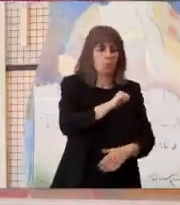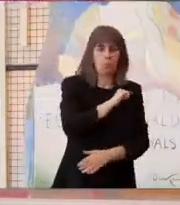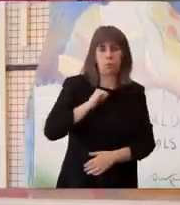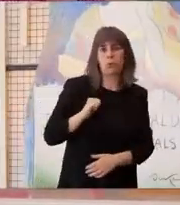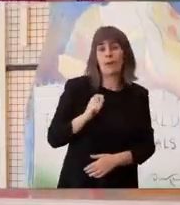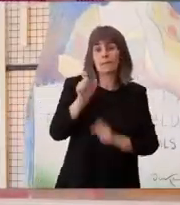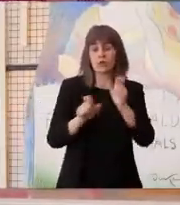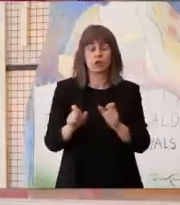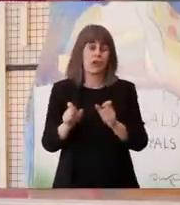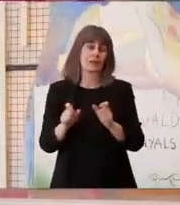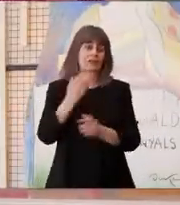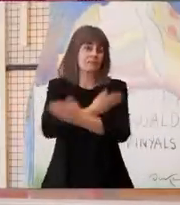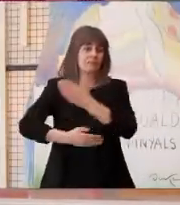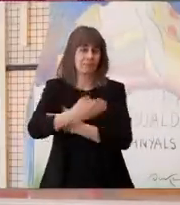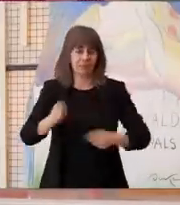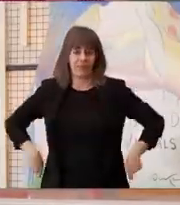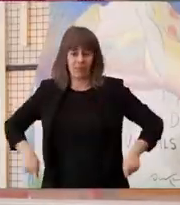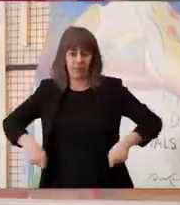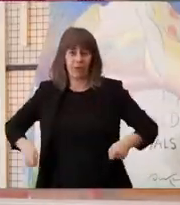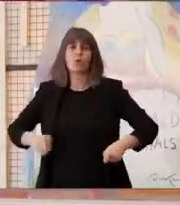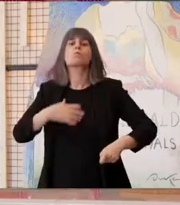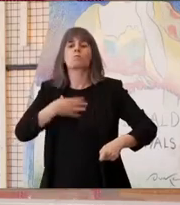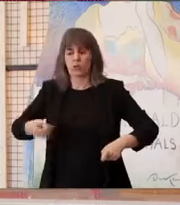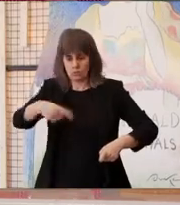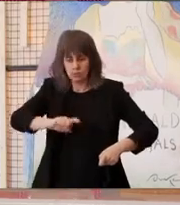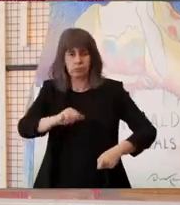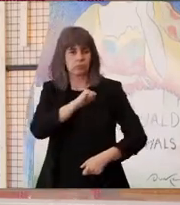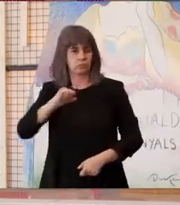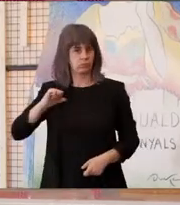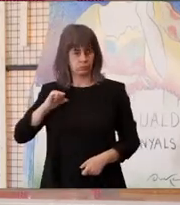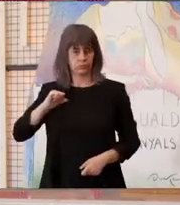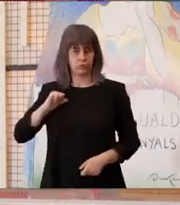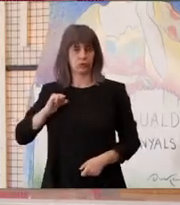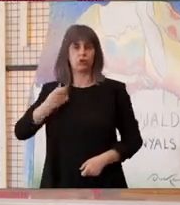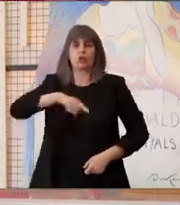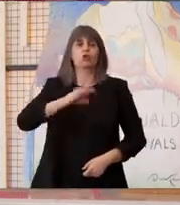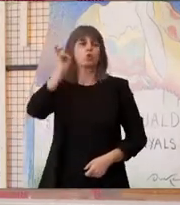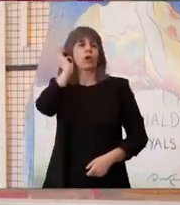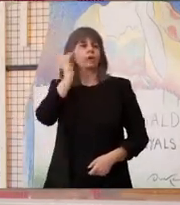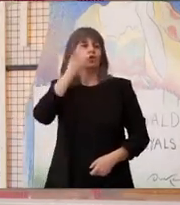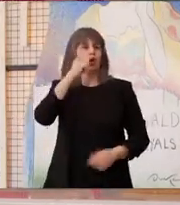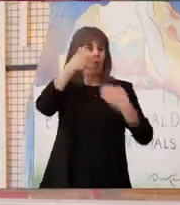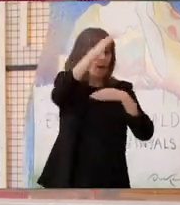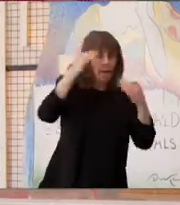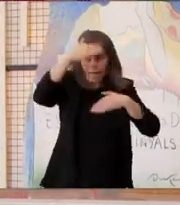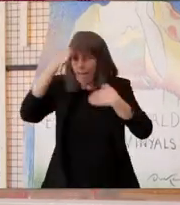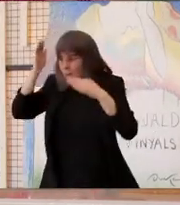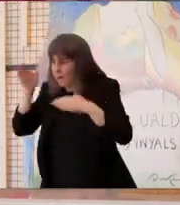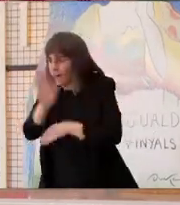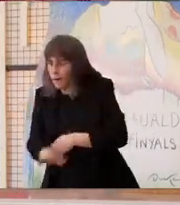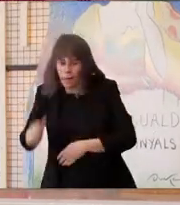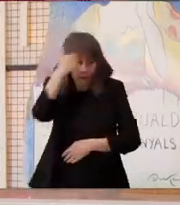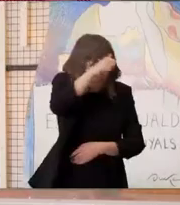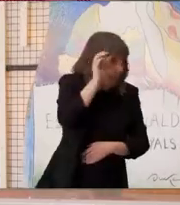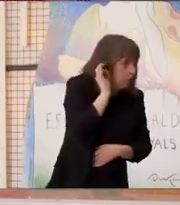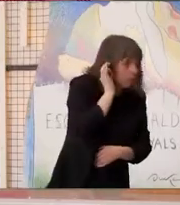movilidad reducida también para que no tengamos que estar nosotras todo el rato pendientes de los niños y de las niñas de las personas mayores y de las personas